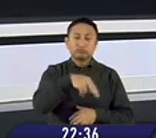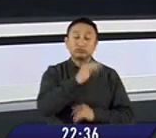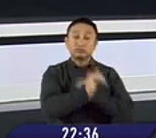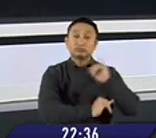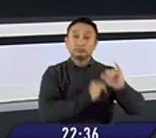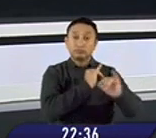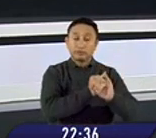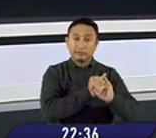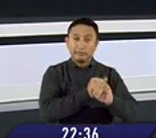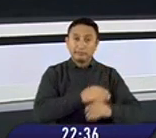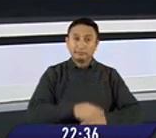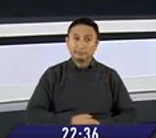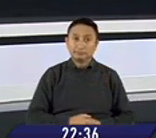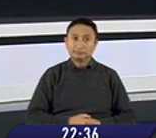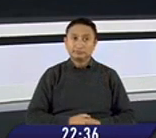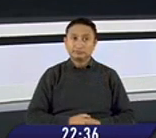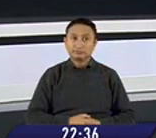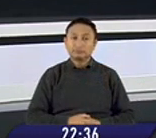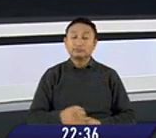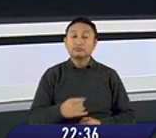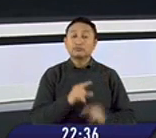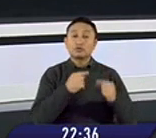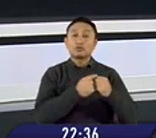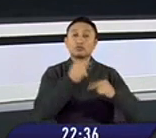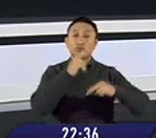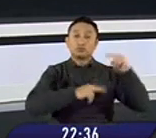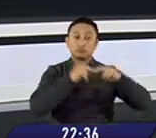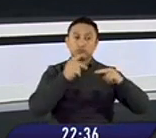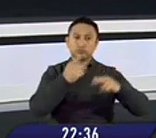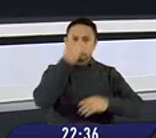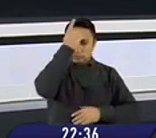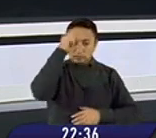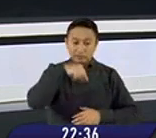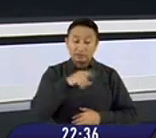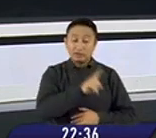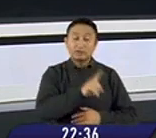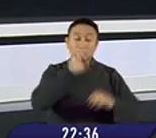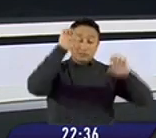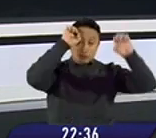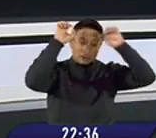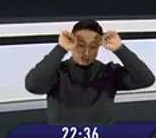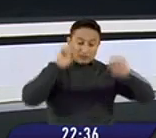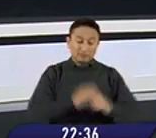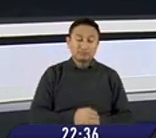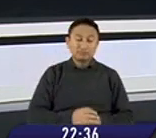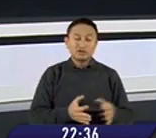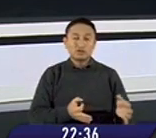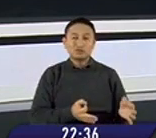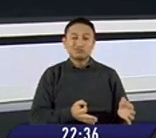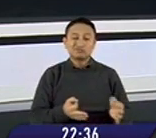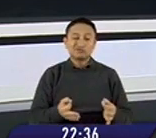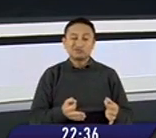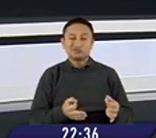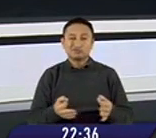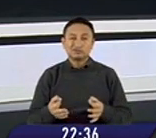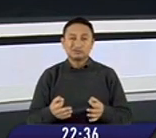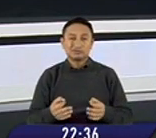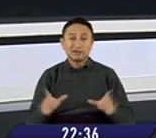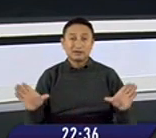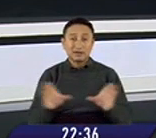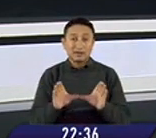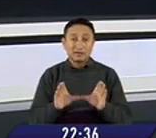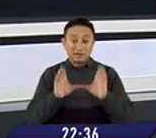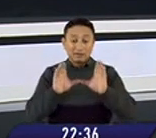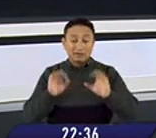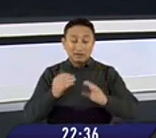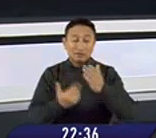circunscripción del exterior. Construye señala que la medida sería una estrategia para retrasar más la entrega de credenciales y la